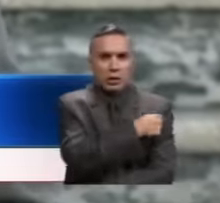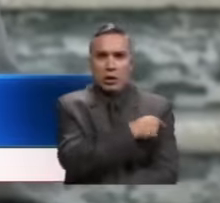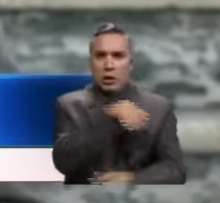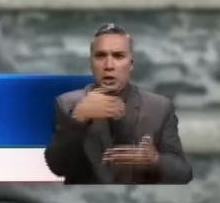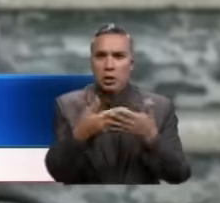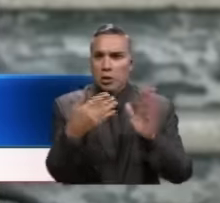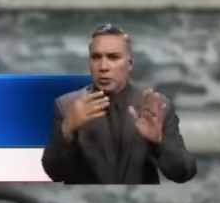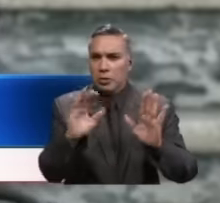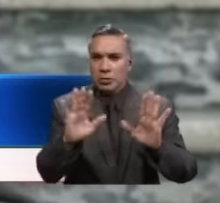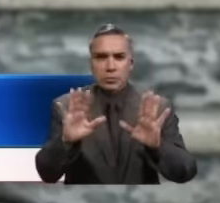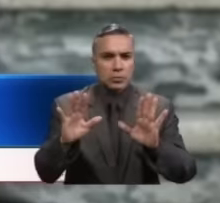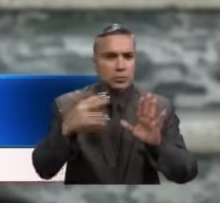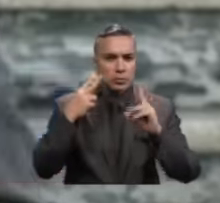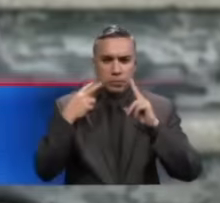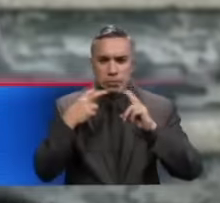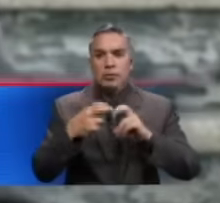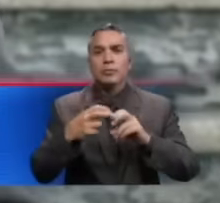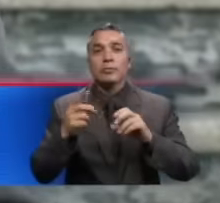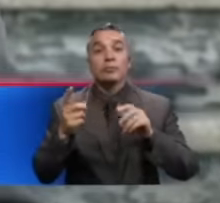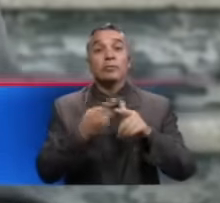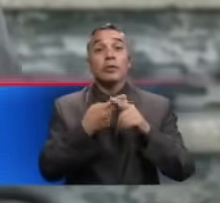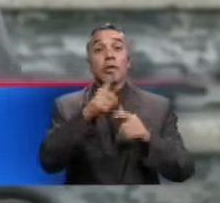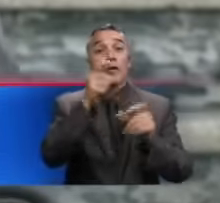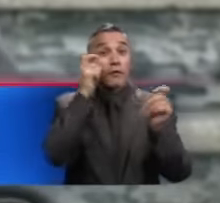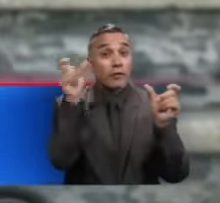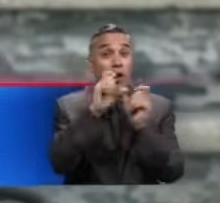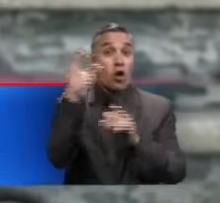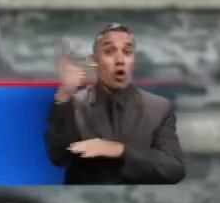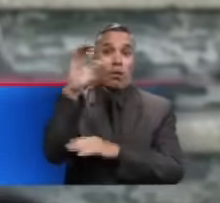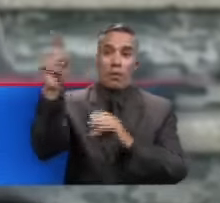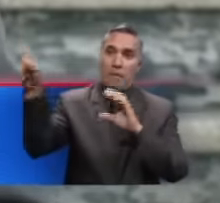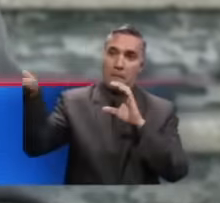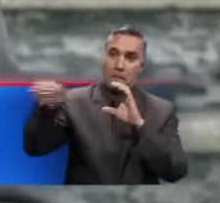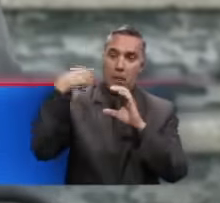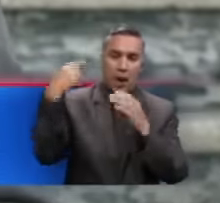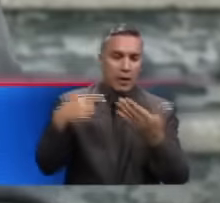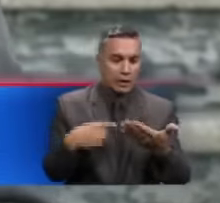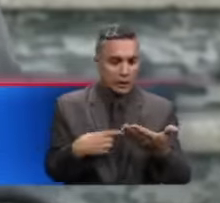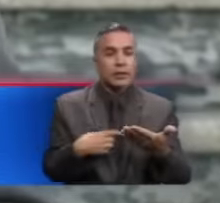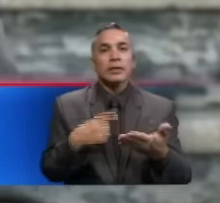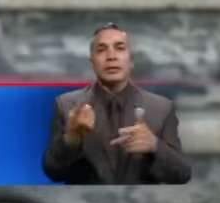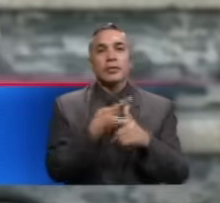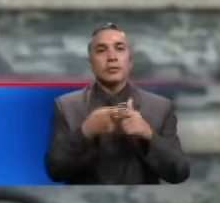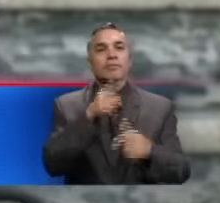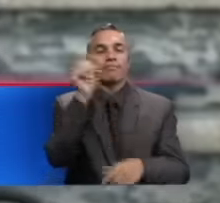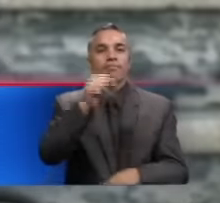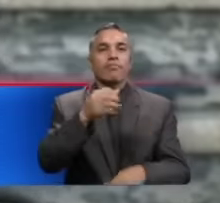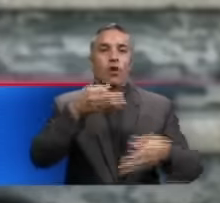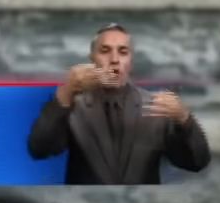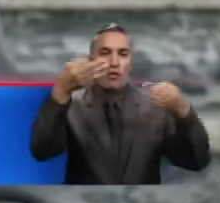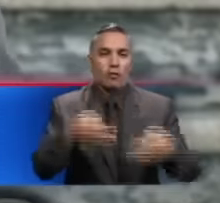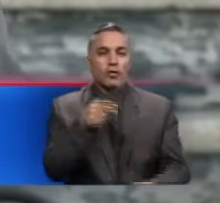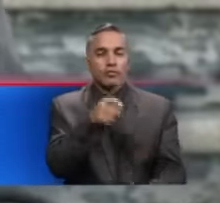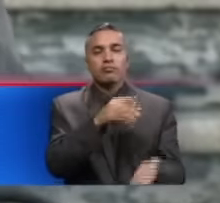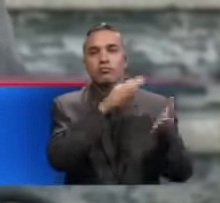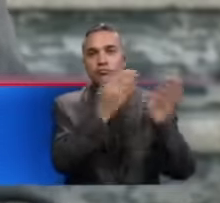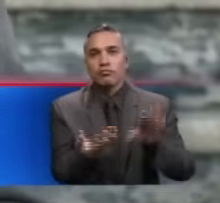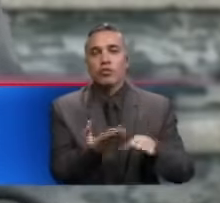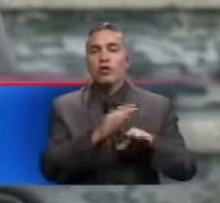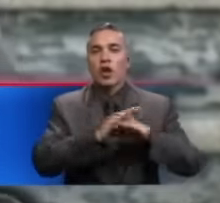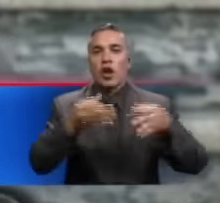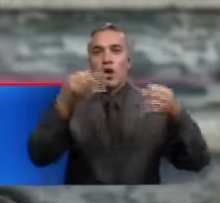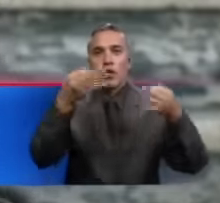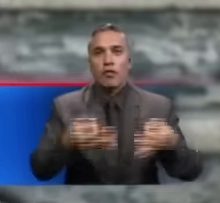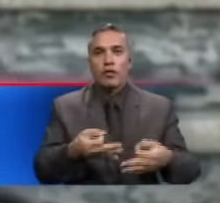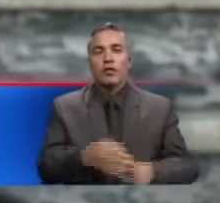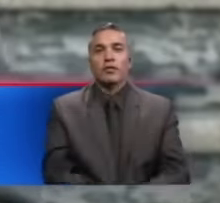a través de un funcionario de la Fiscalía General de Colombia la ratificación de la identidad de la persona fallecida,